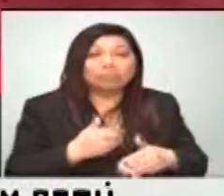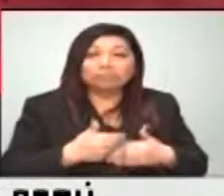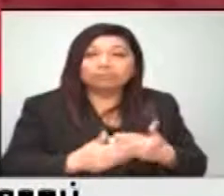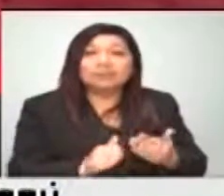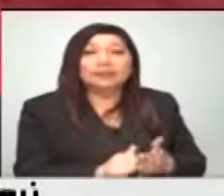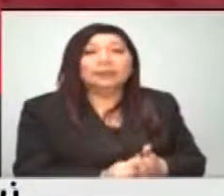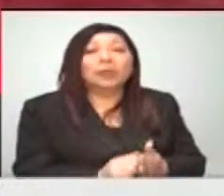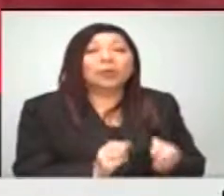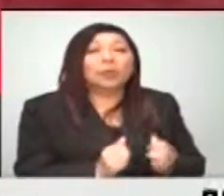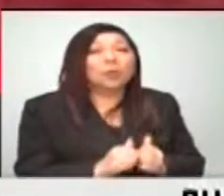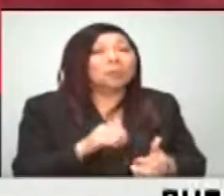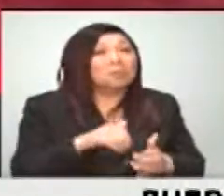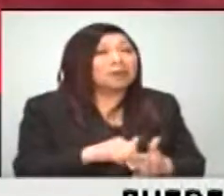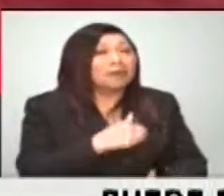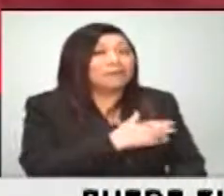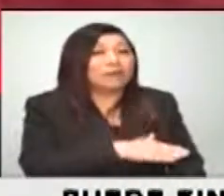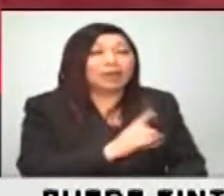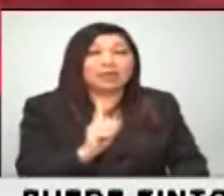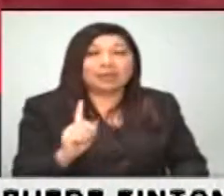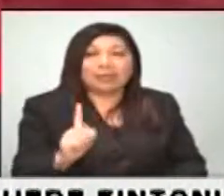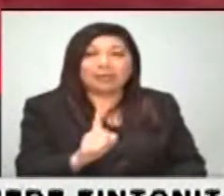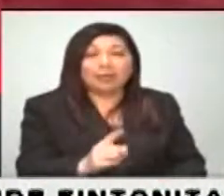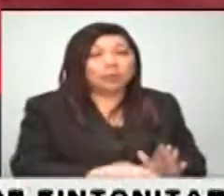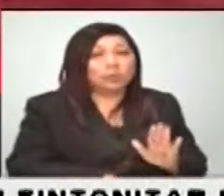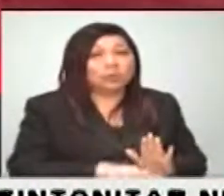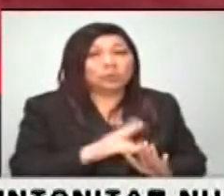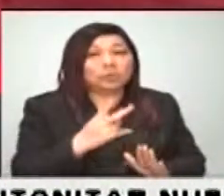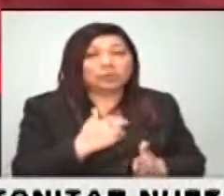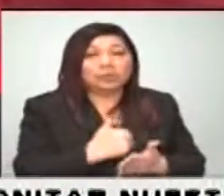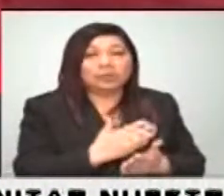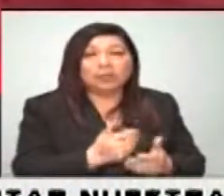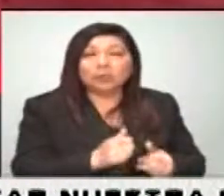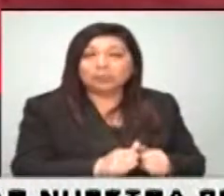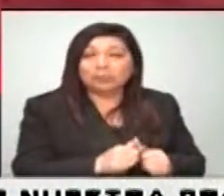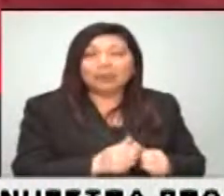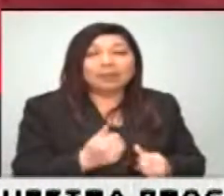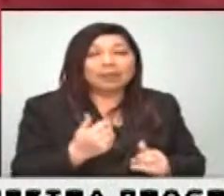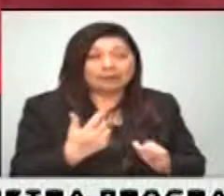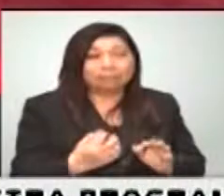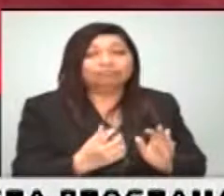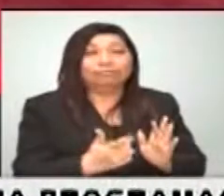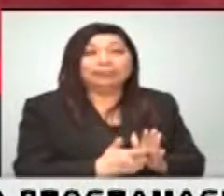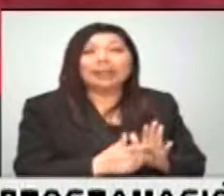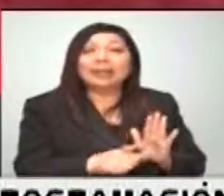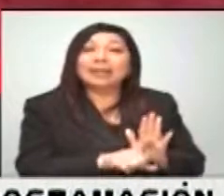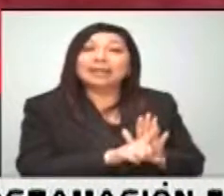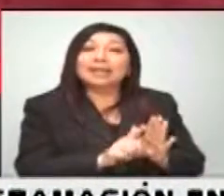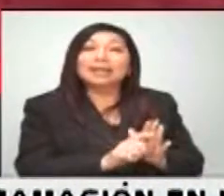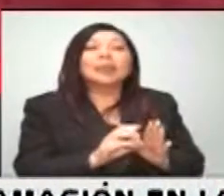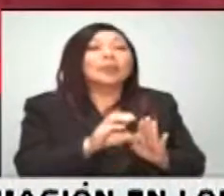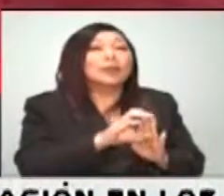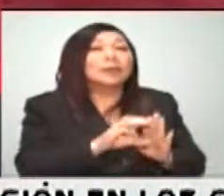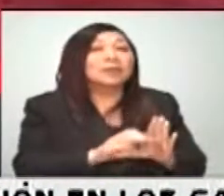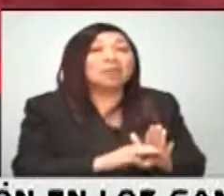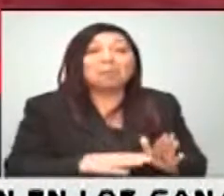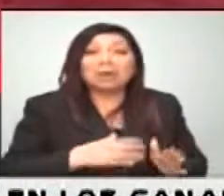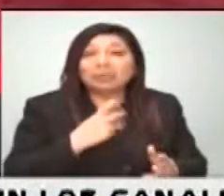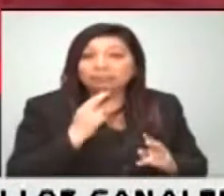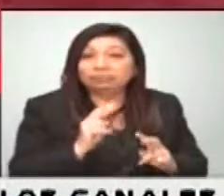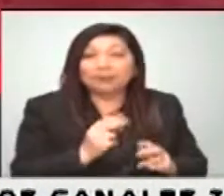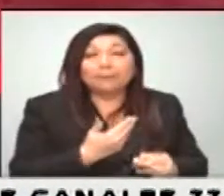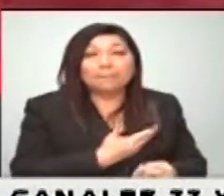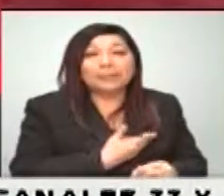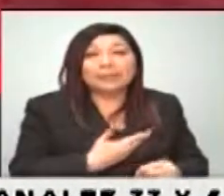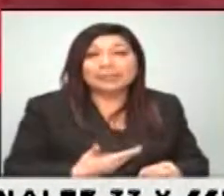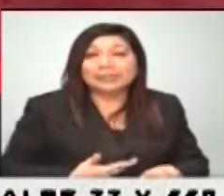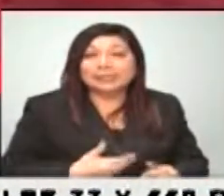sucesivas con una votación favorable en cada caso superior a los dos tercios del número legal de congresistas. La ley de reforma constitucional no puede ser observada por el